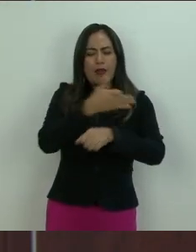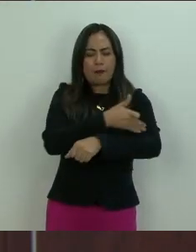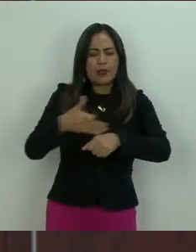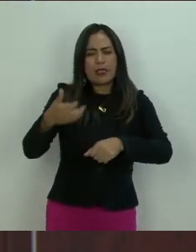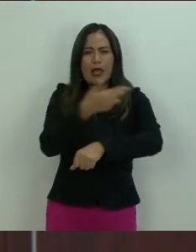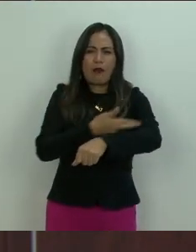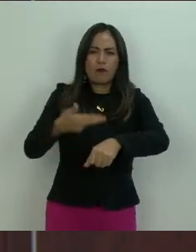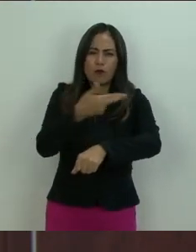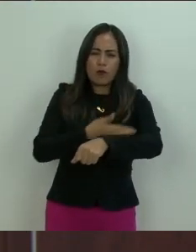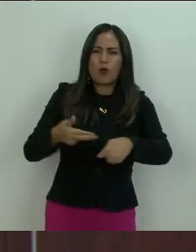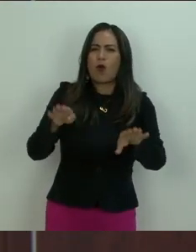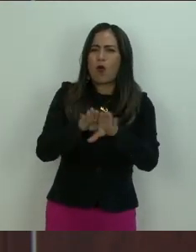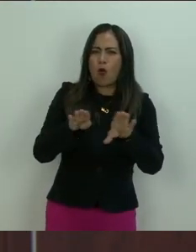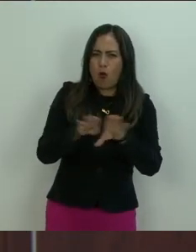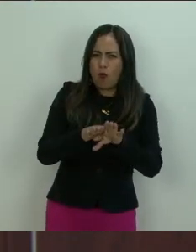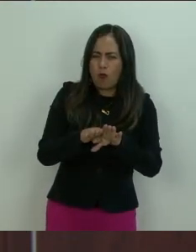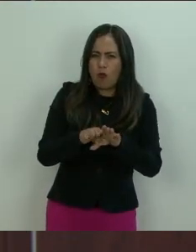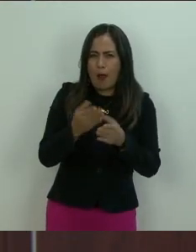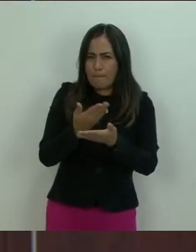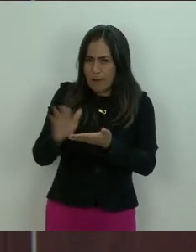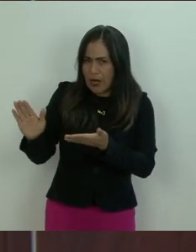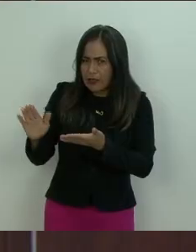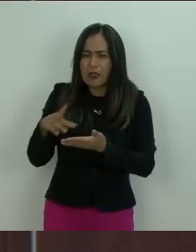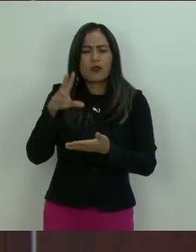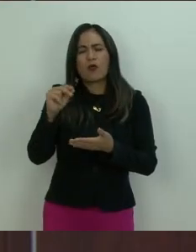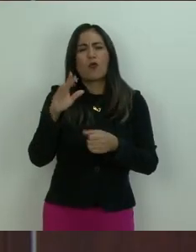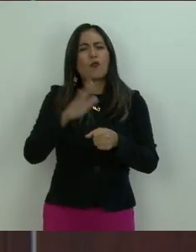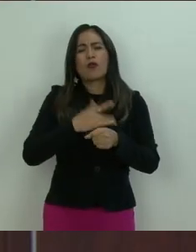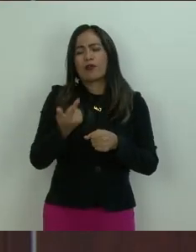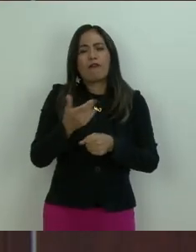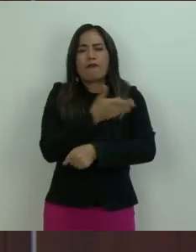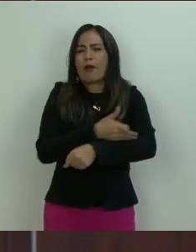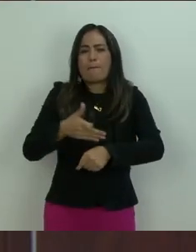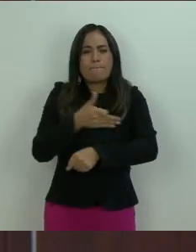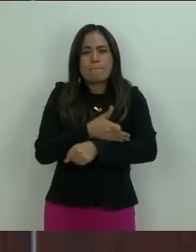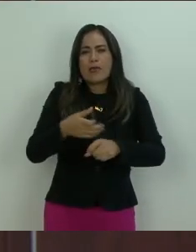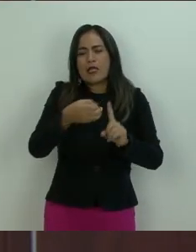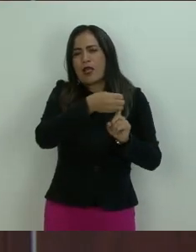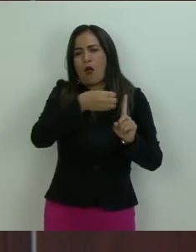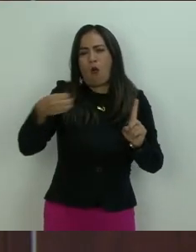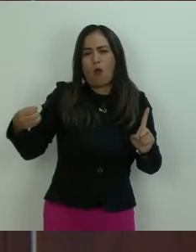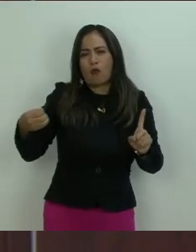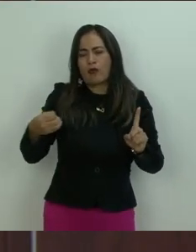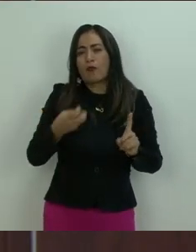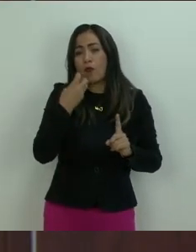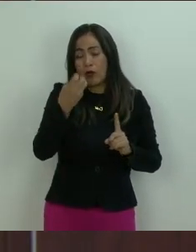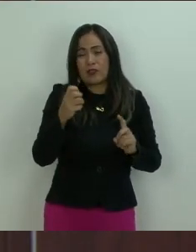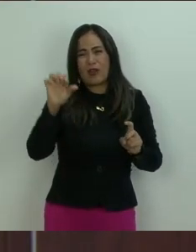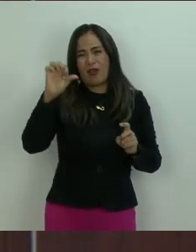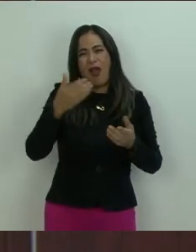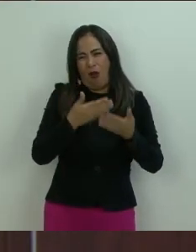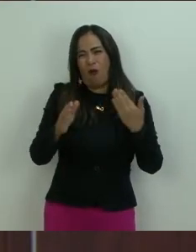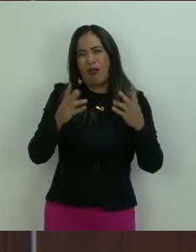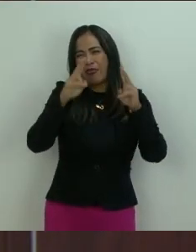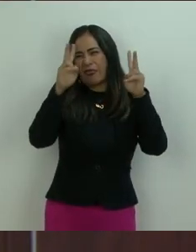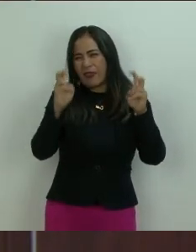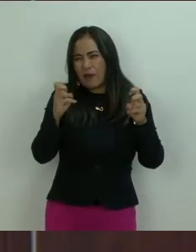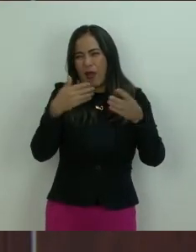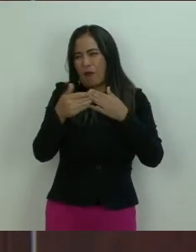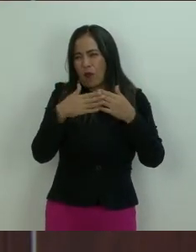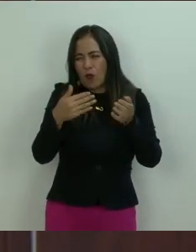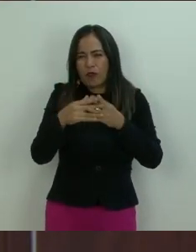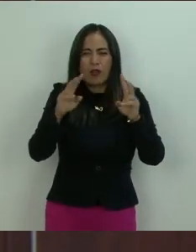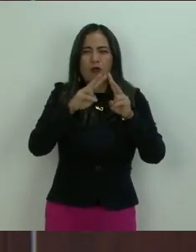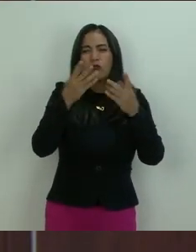familia, porque muchas familias siguen organizadas de manera, y por eso es hoy el tema de los cuidados, en que no puedes